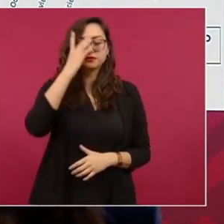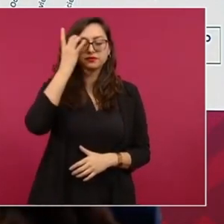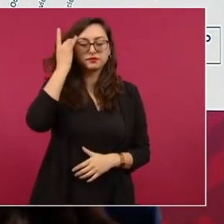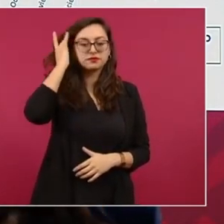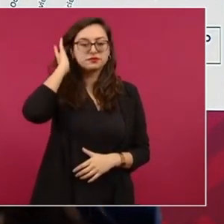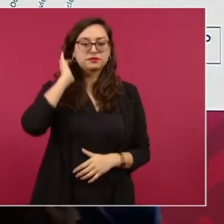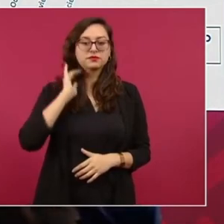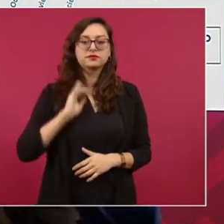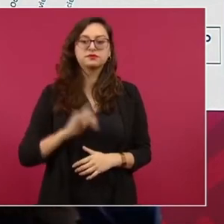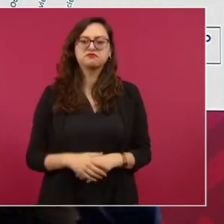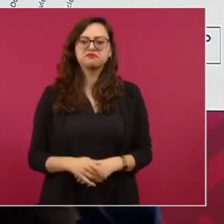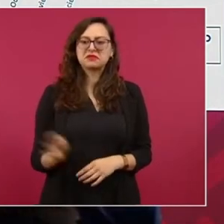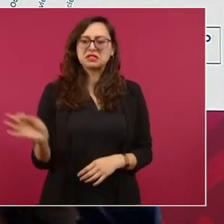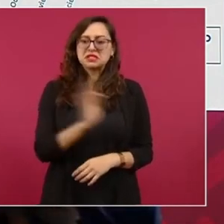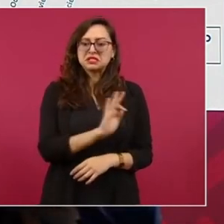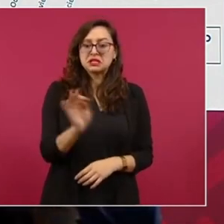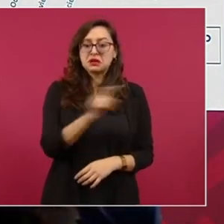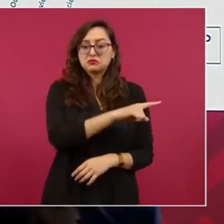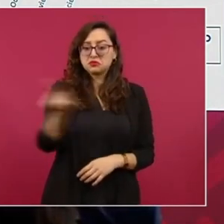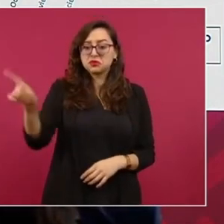Ya no se debe de acordar la gente,